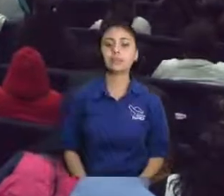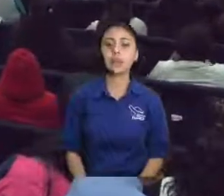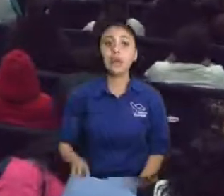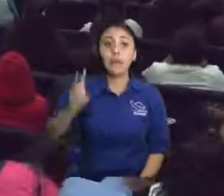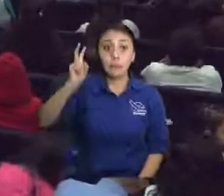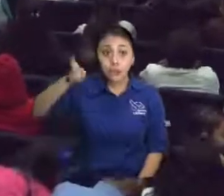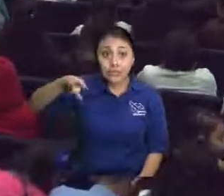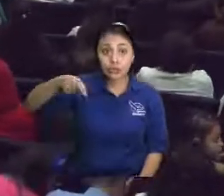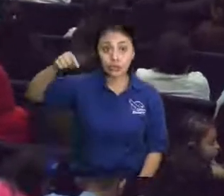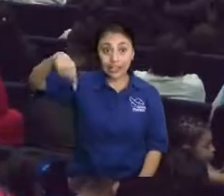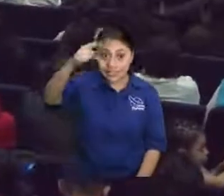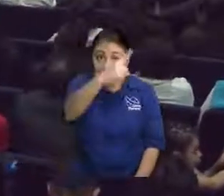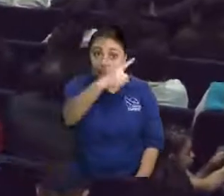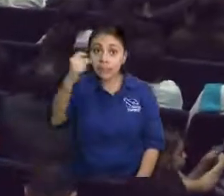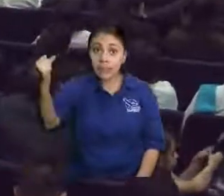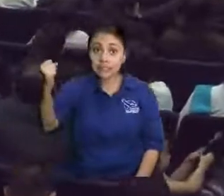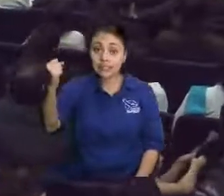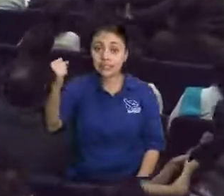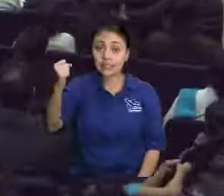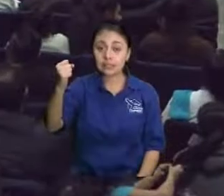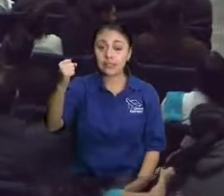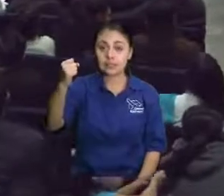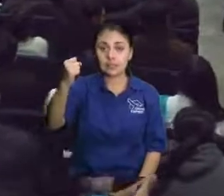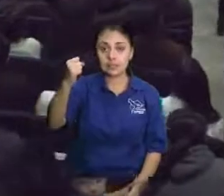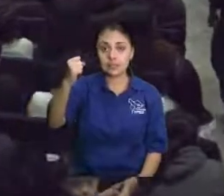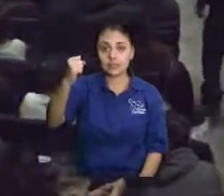Por eso es que el último mes del año,